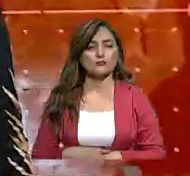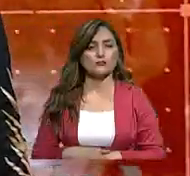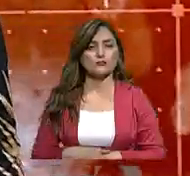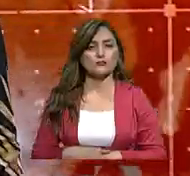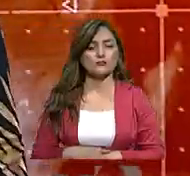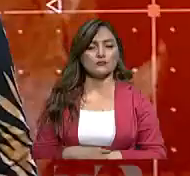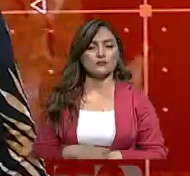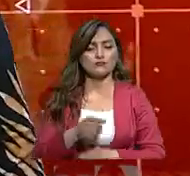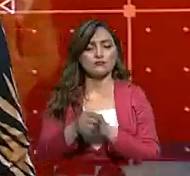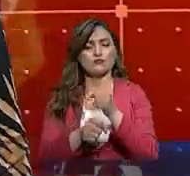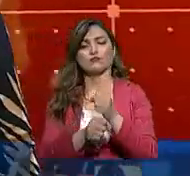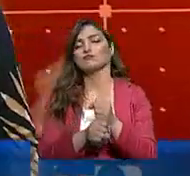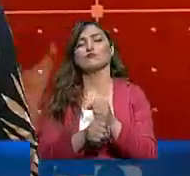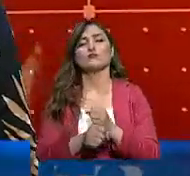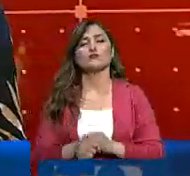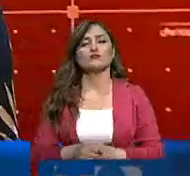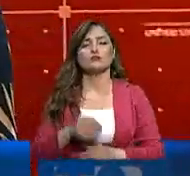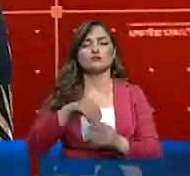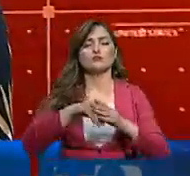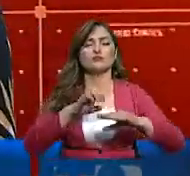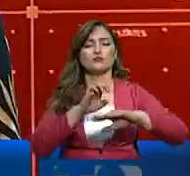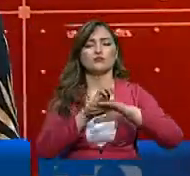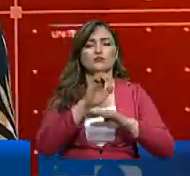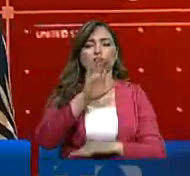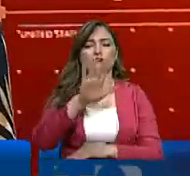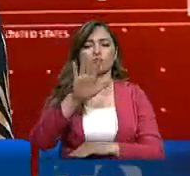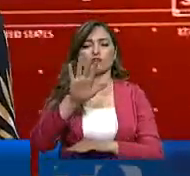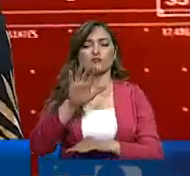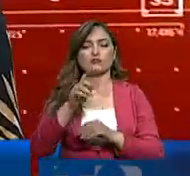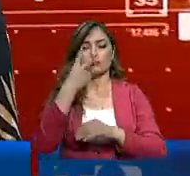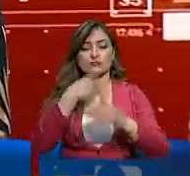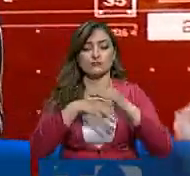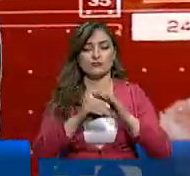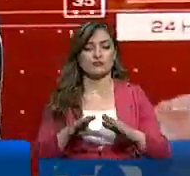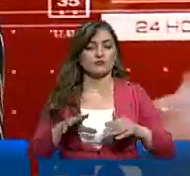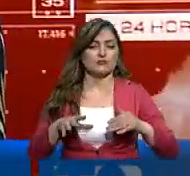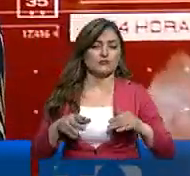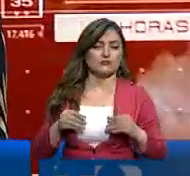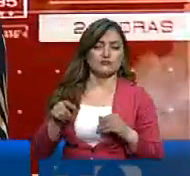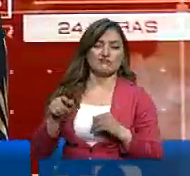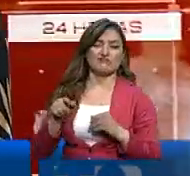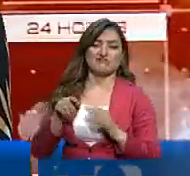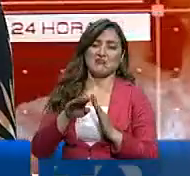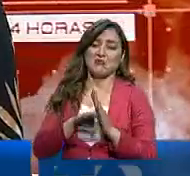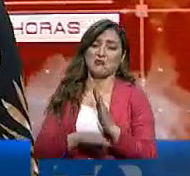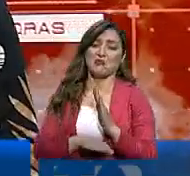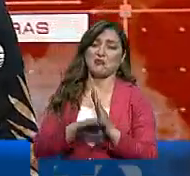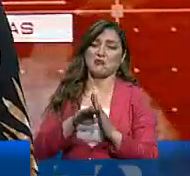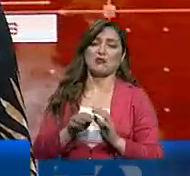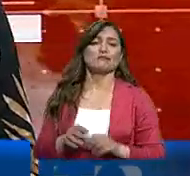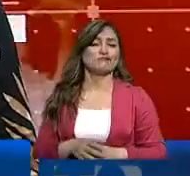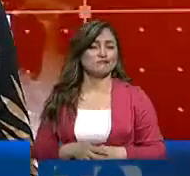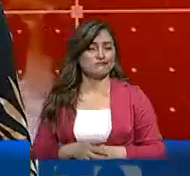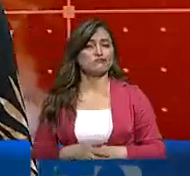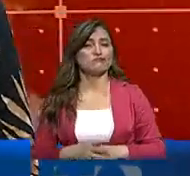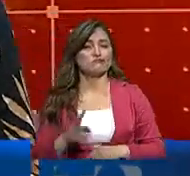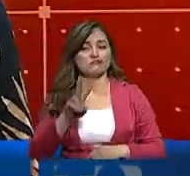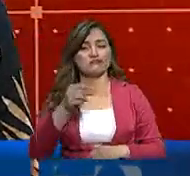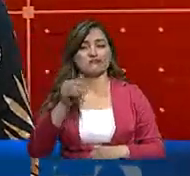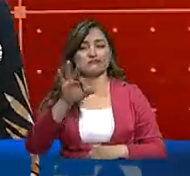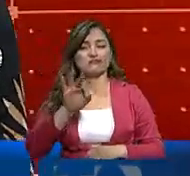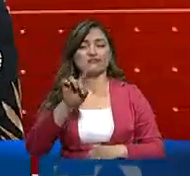en este año se han registrado en el país 55 adopciones cifra bastante inferior a las 110 que se produjeron en